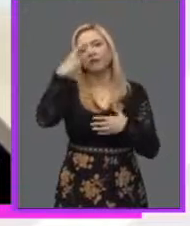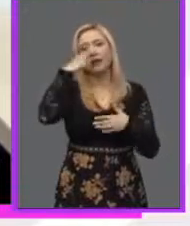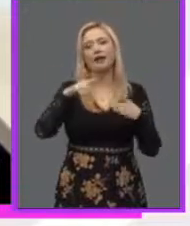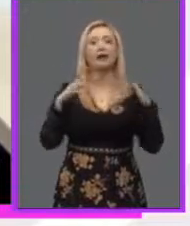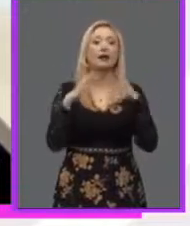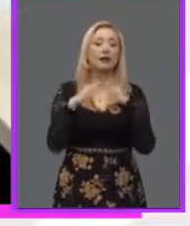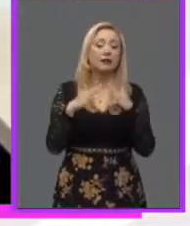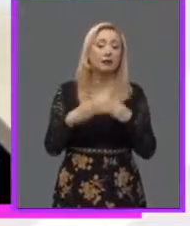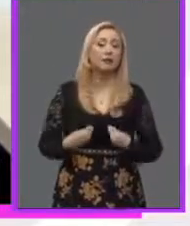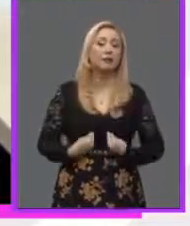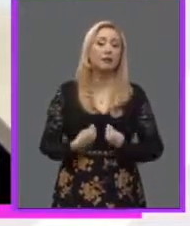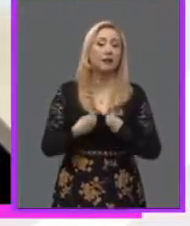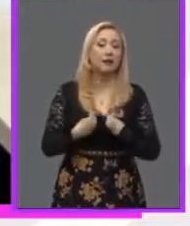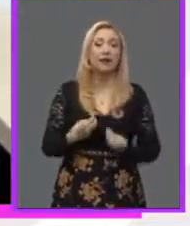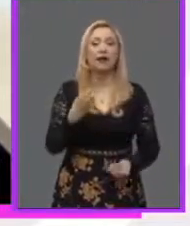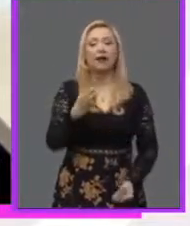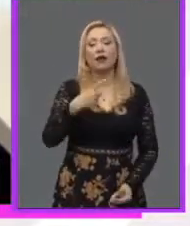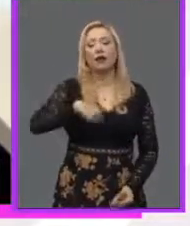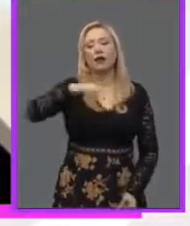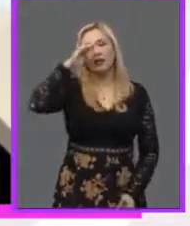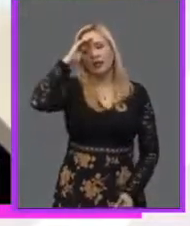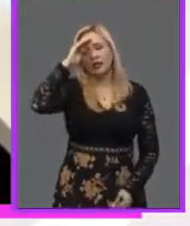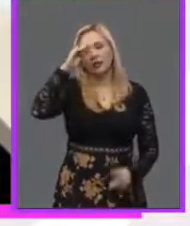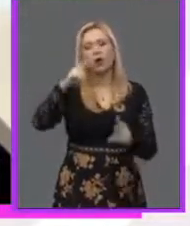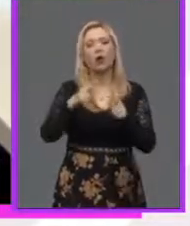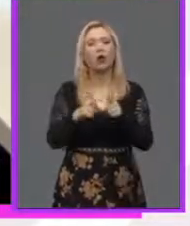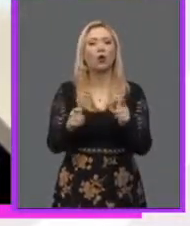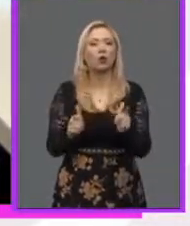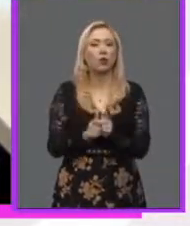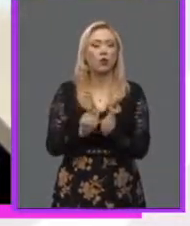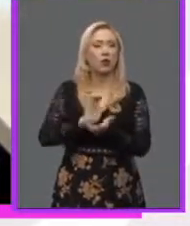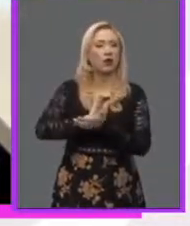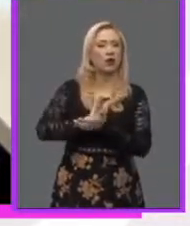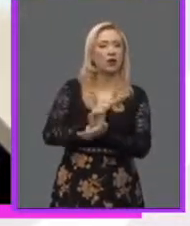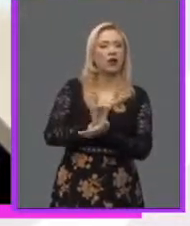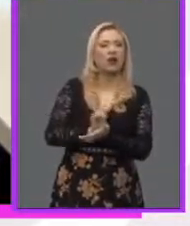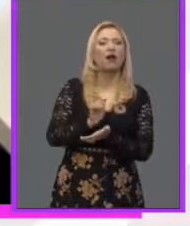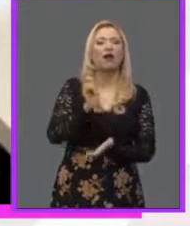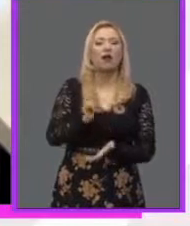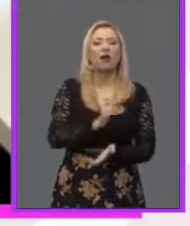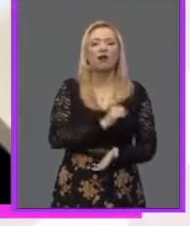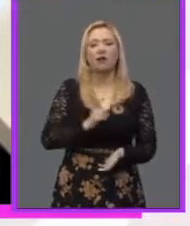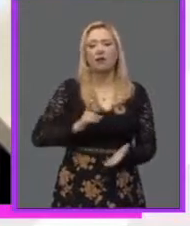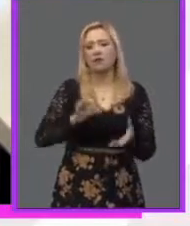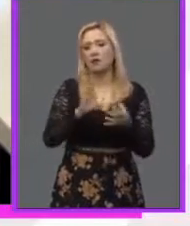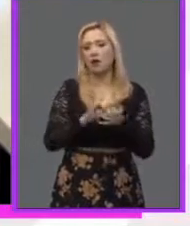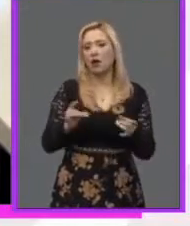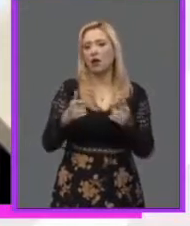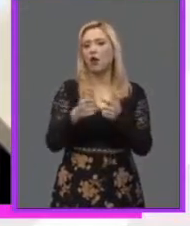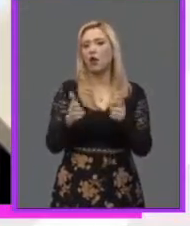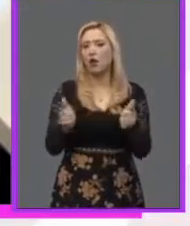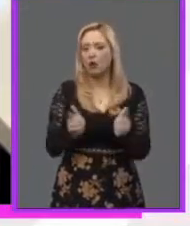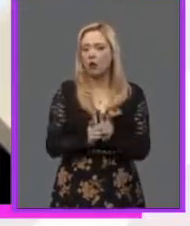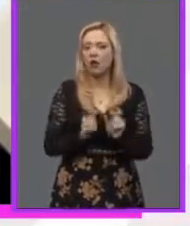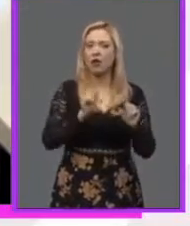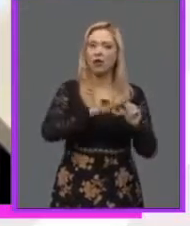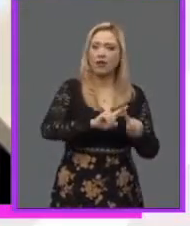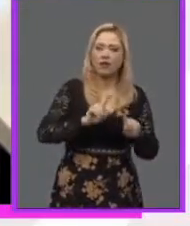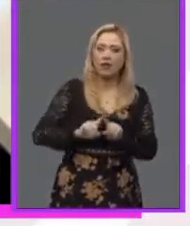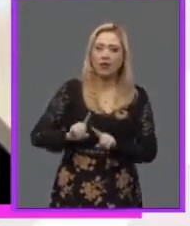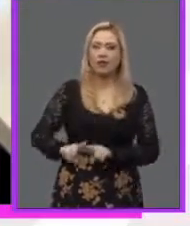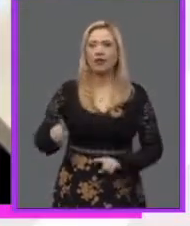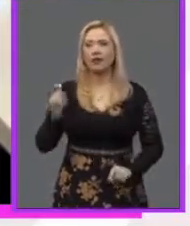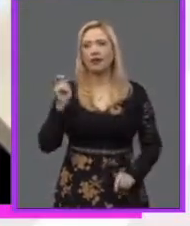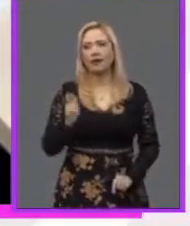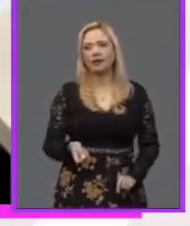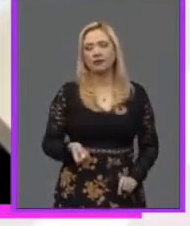el marco de la vivienda. Y obviamente también eso nos hace pensar en grupos, ¿no? Cuando hablamos de discriminación, también hay que hablar de ciertos grupos y ciertas